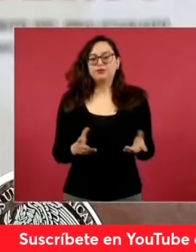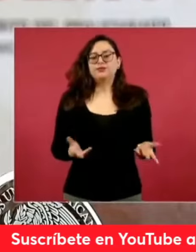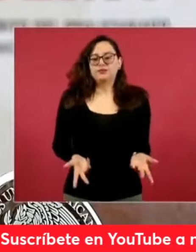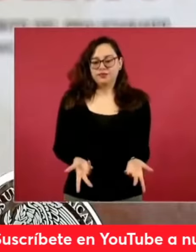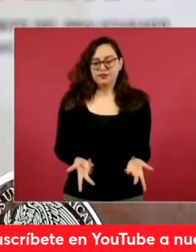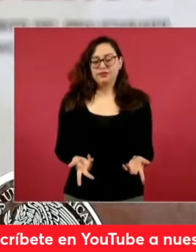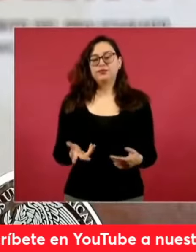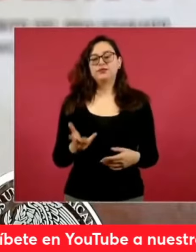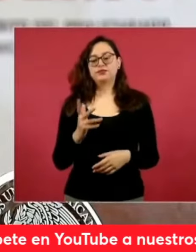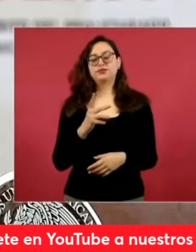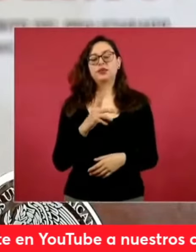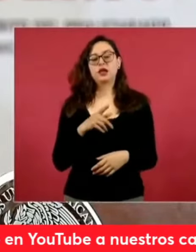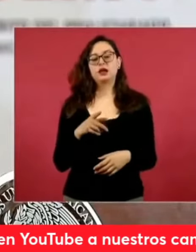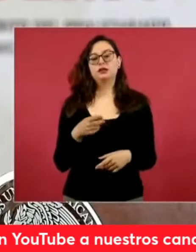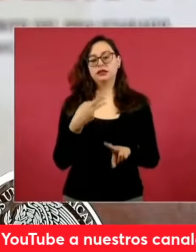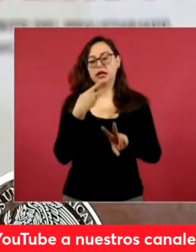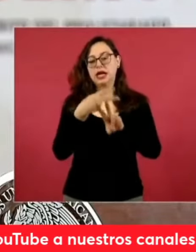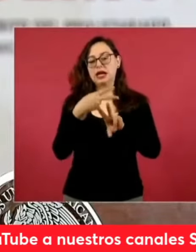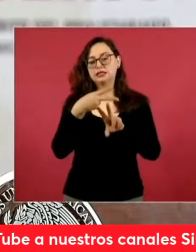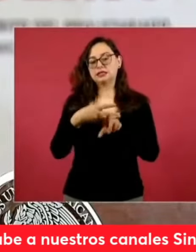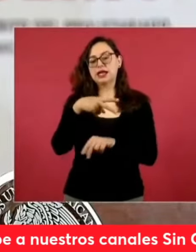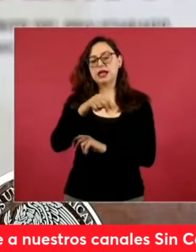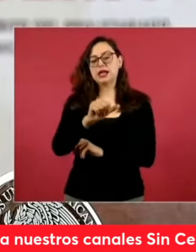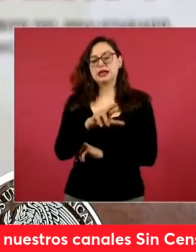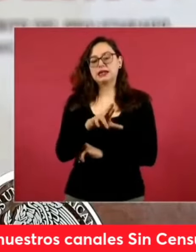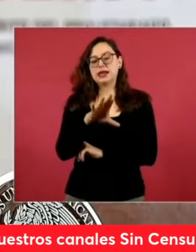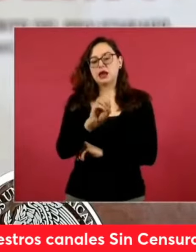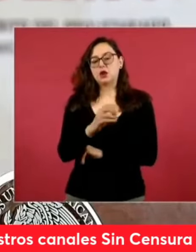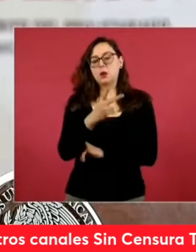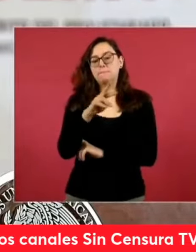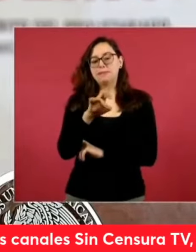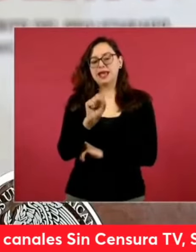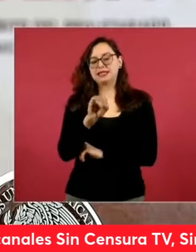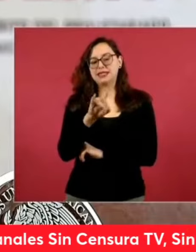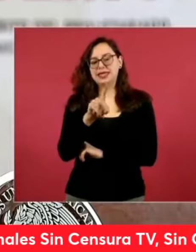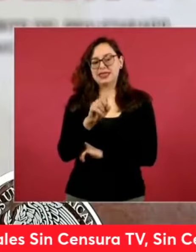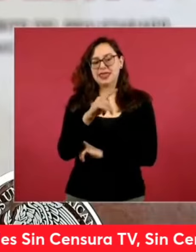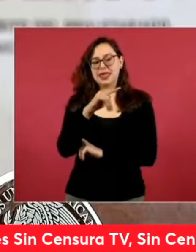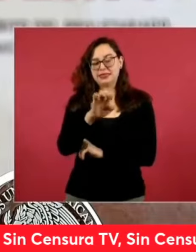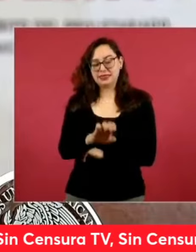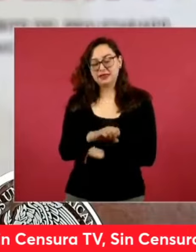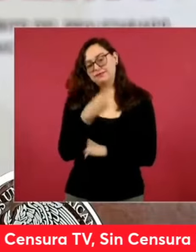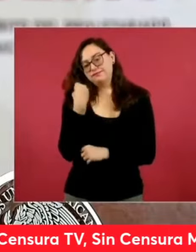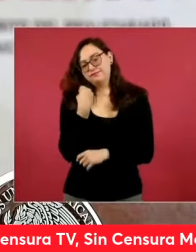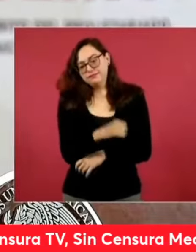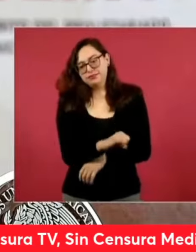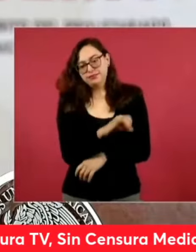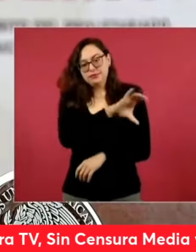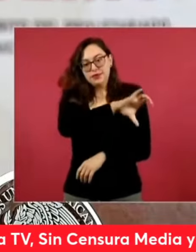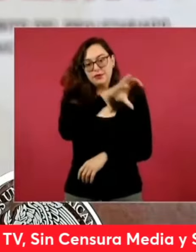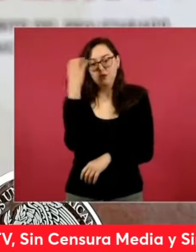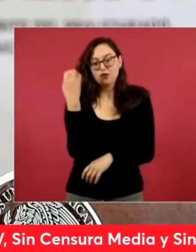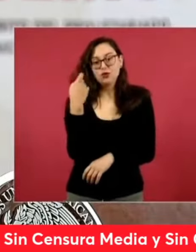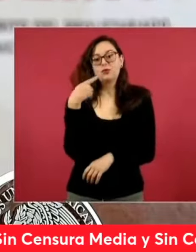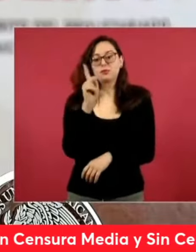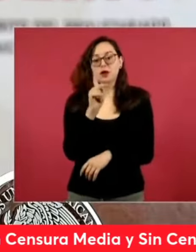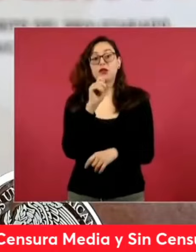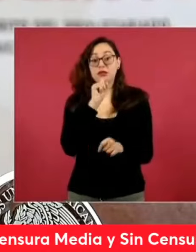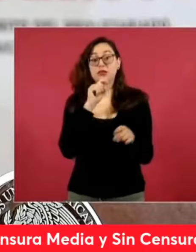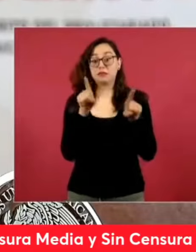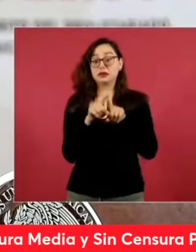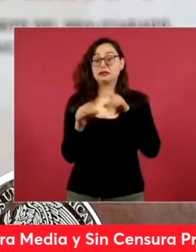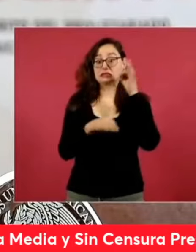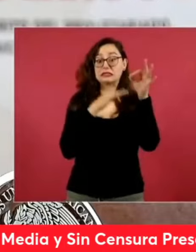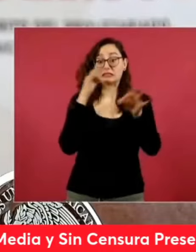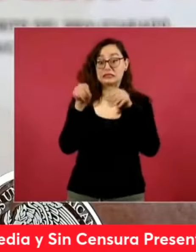de la campaña hashtag narcopresidente AMLO. Es burda la foto, pero también circuló mucho. La